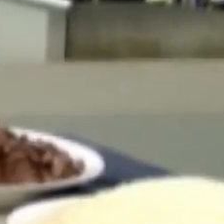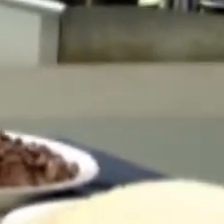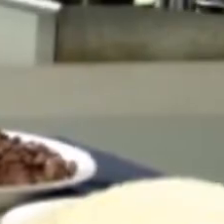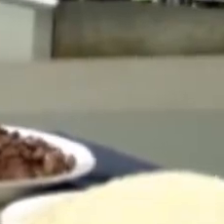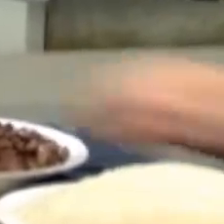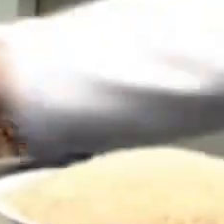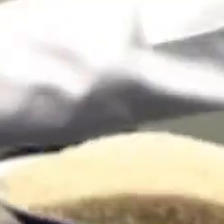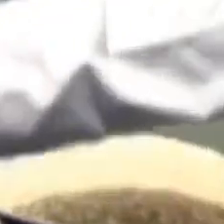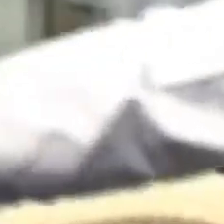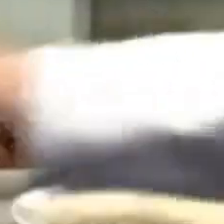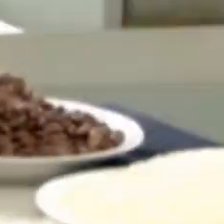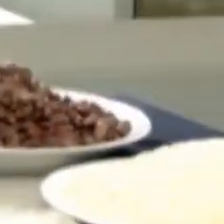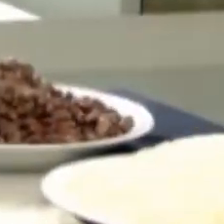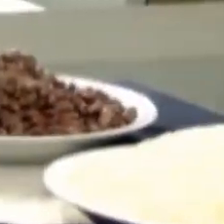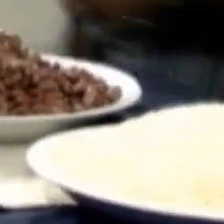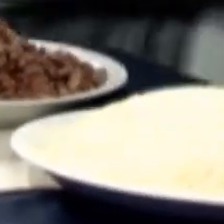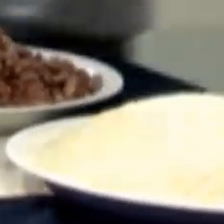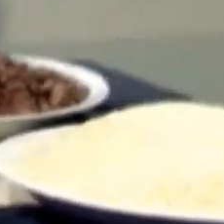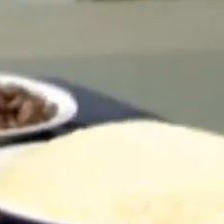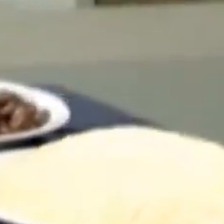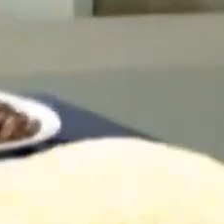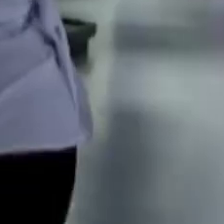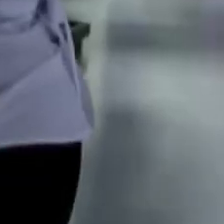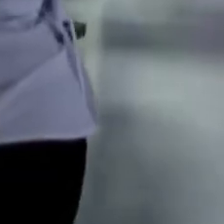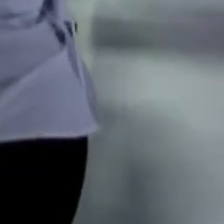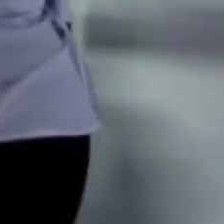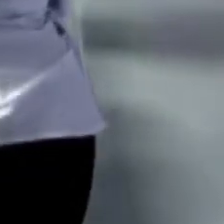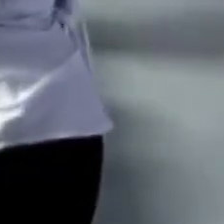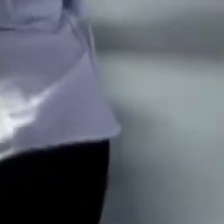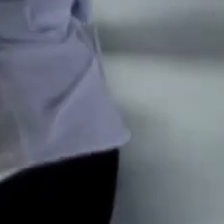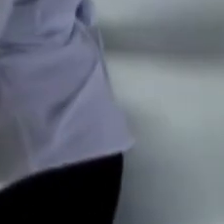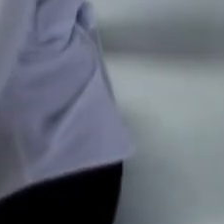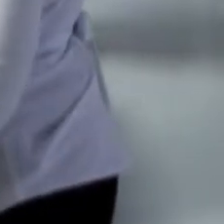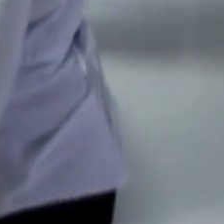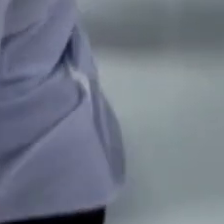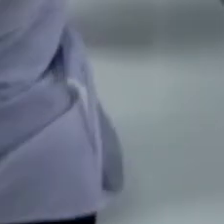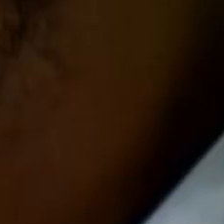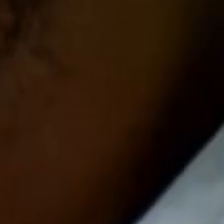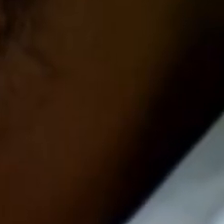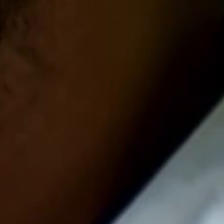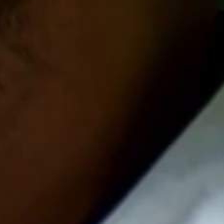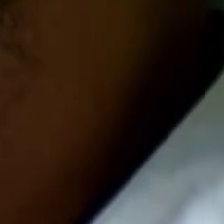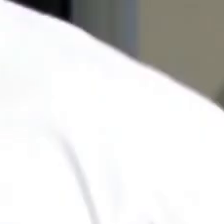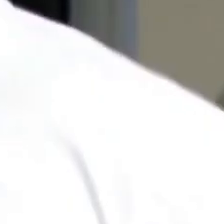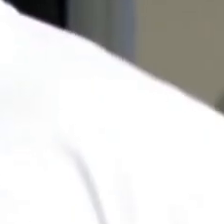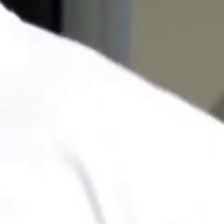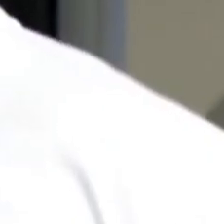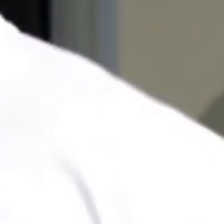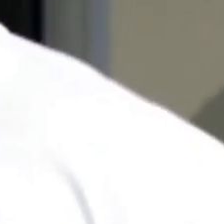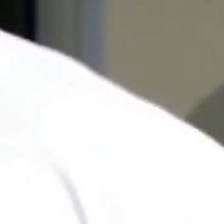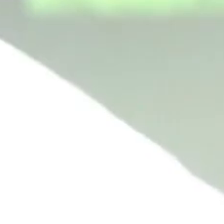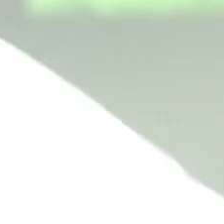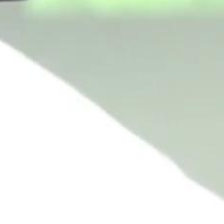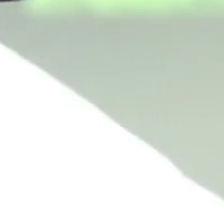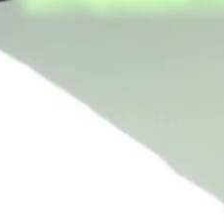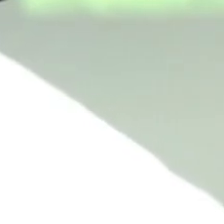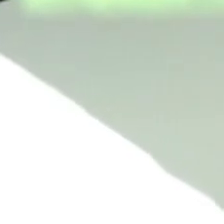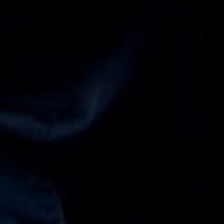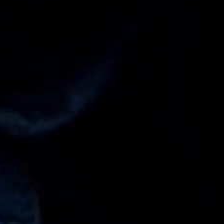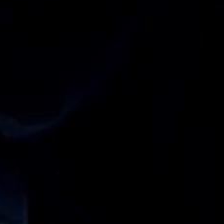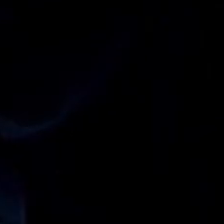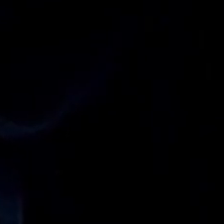Hay muchísima presión, hay muchísimos nervios y también muchísima emoción. 3 de los 7